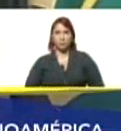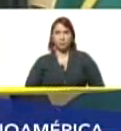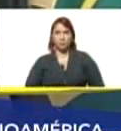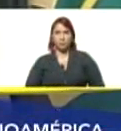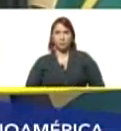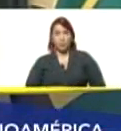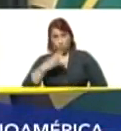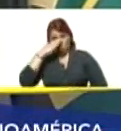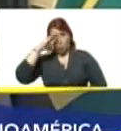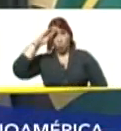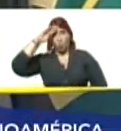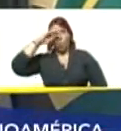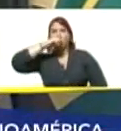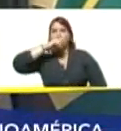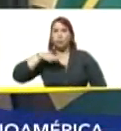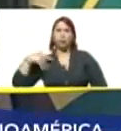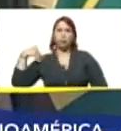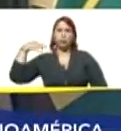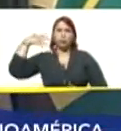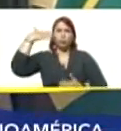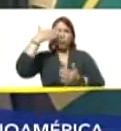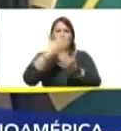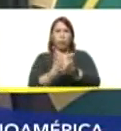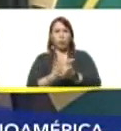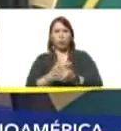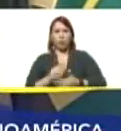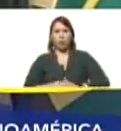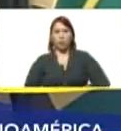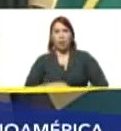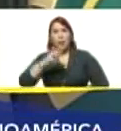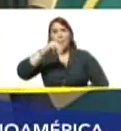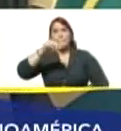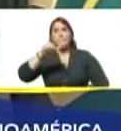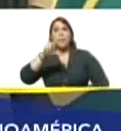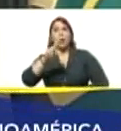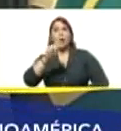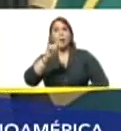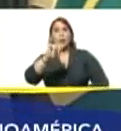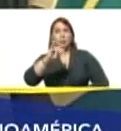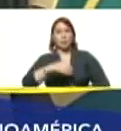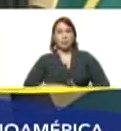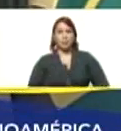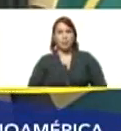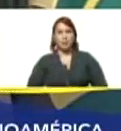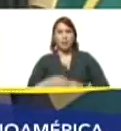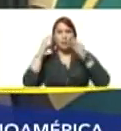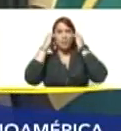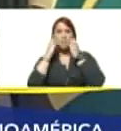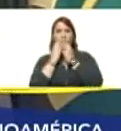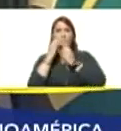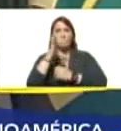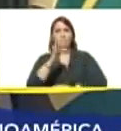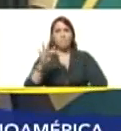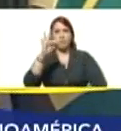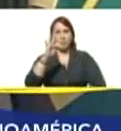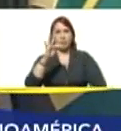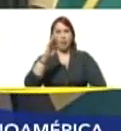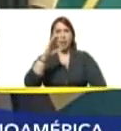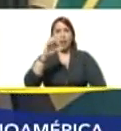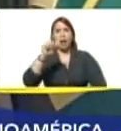la Cuba histórica de Maceo, de Martí, de Fidel, de